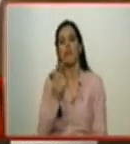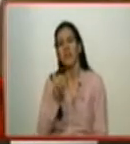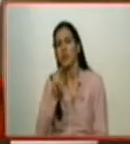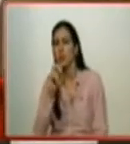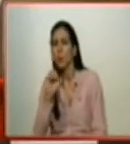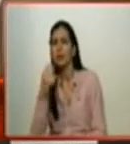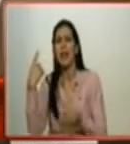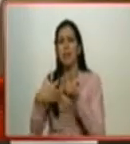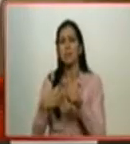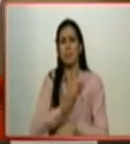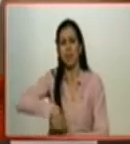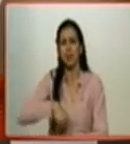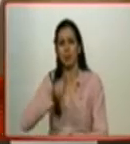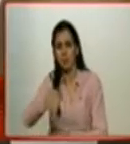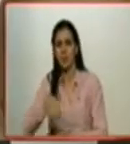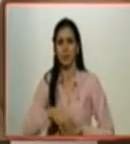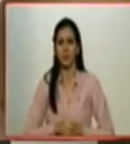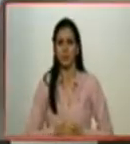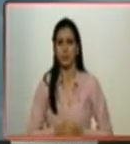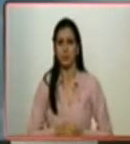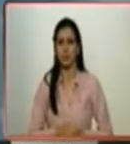Nicolas Sarkozy y Jacques Chirac.